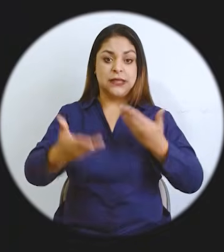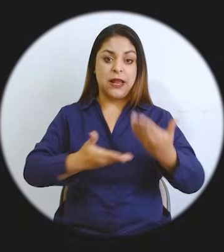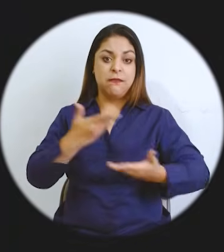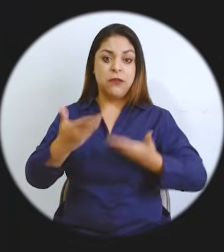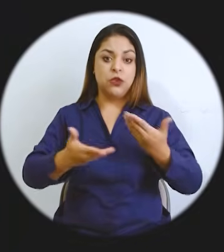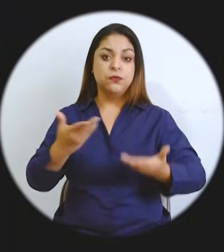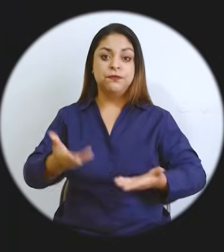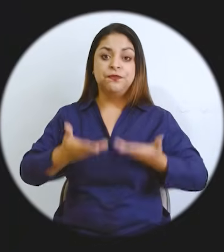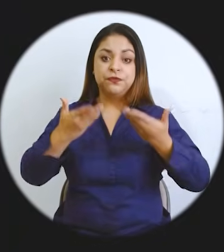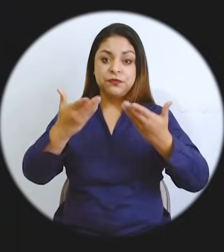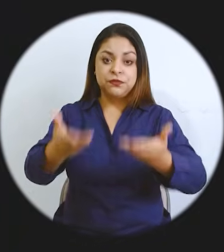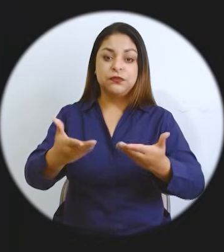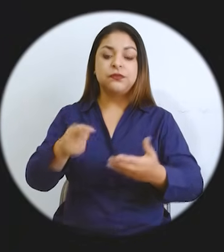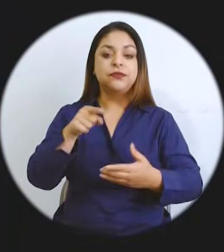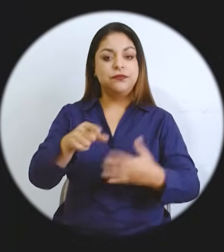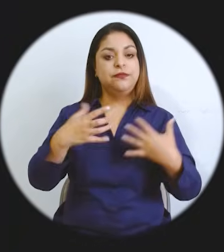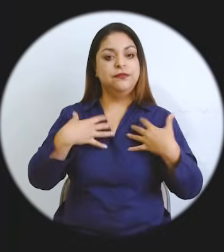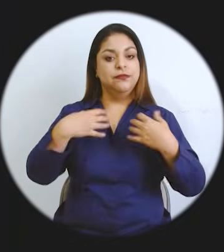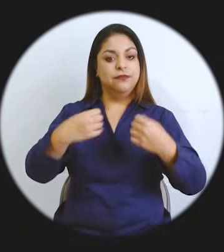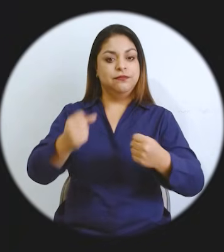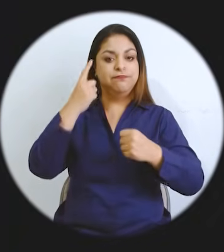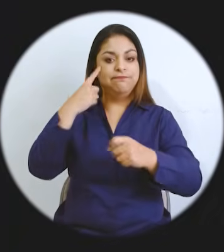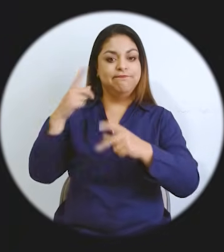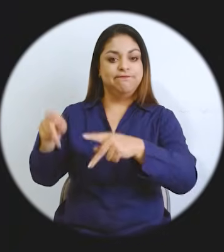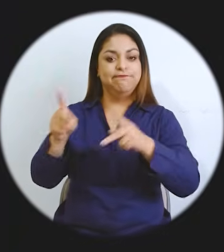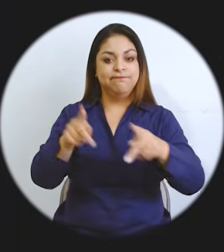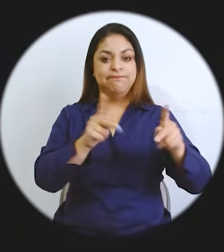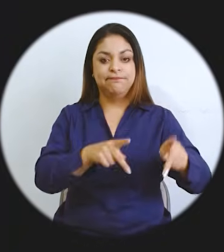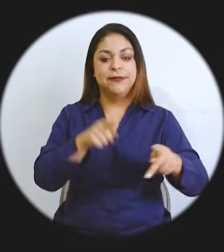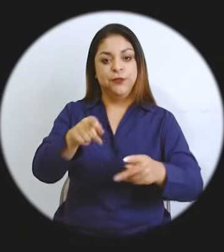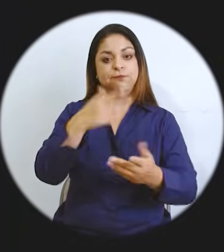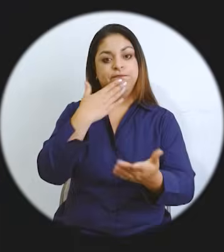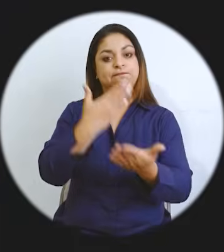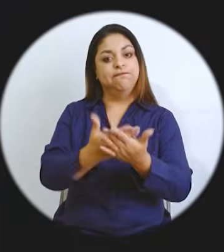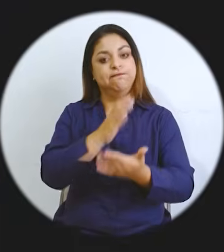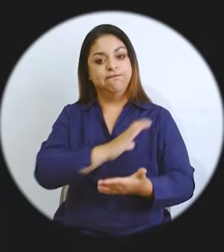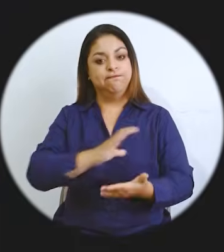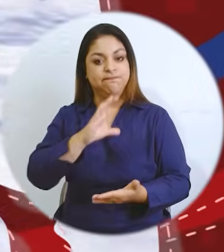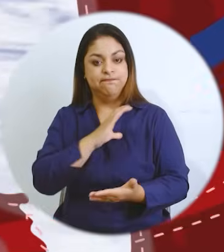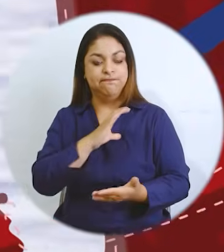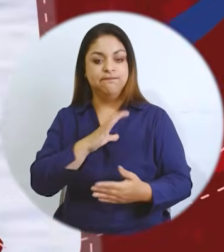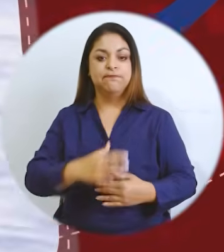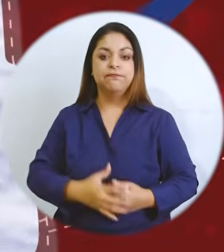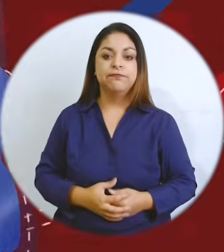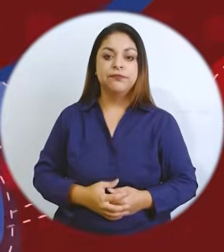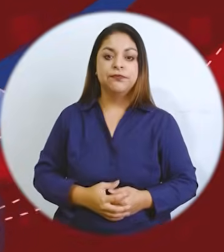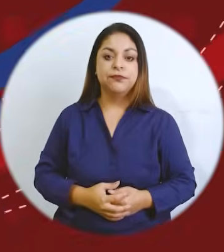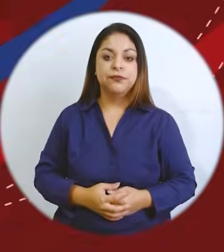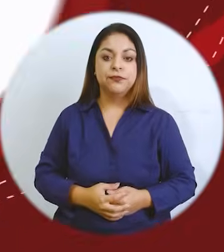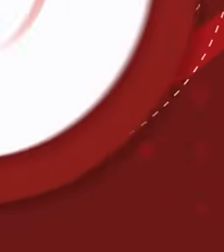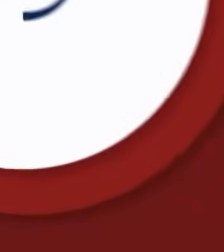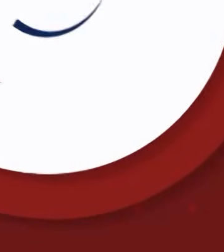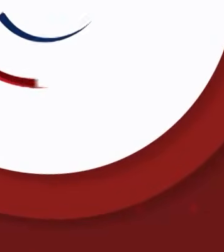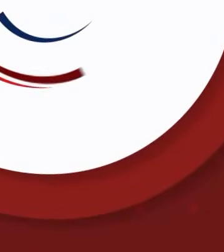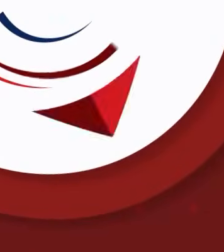que brinda es la salud de la comunidad, ¿verdad? Que es agua de buena calidad.